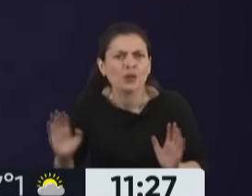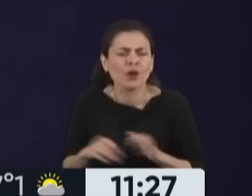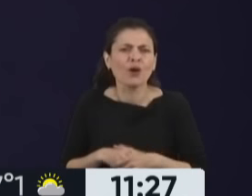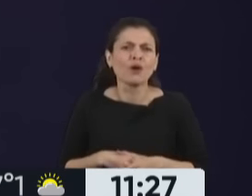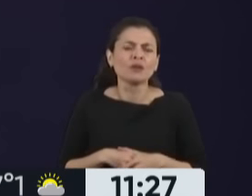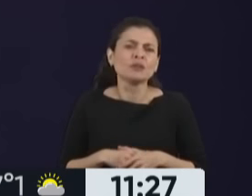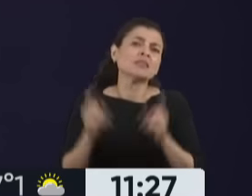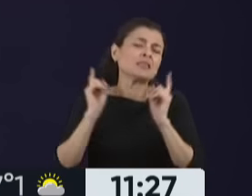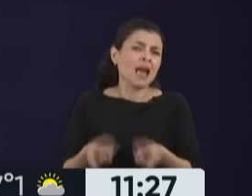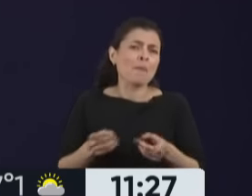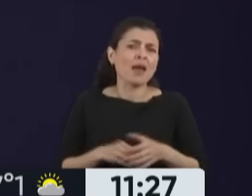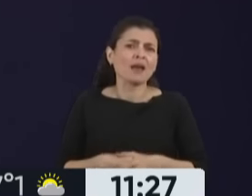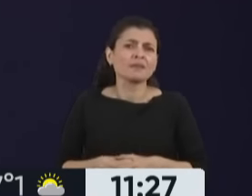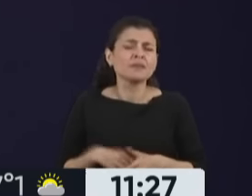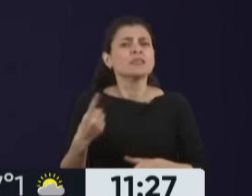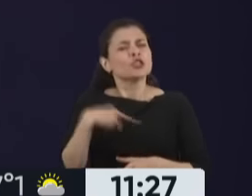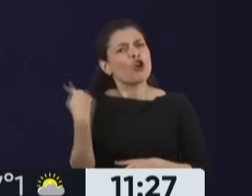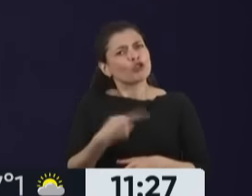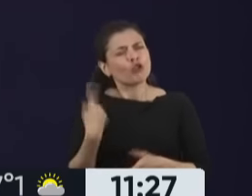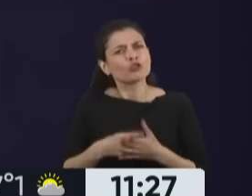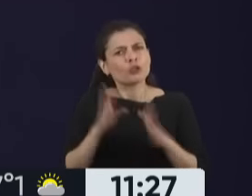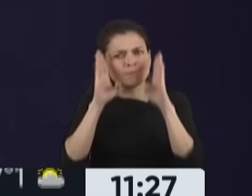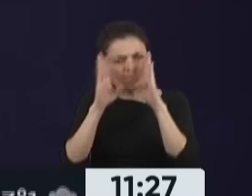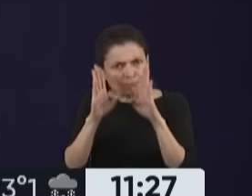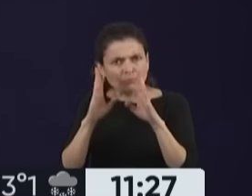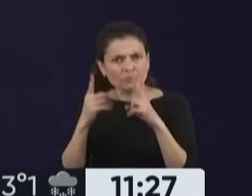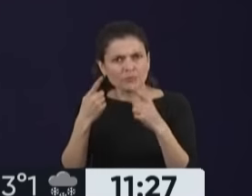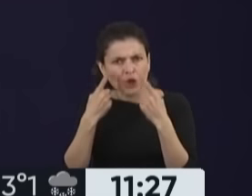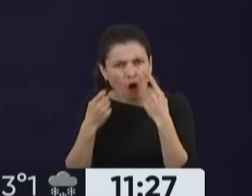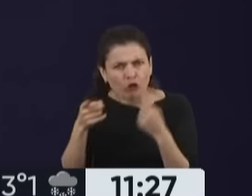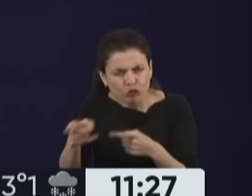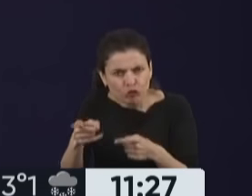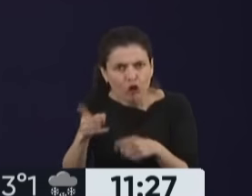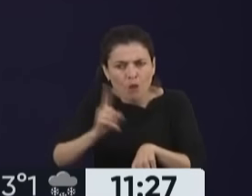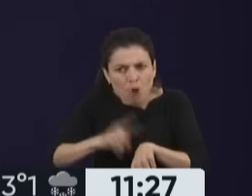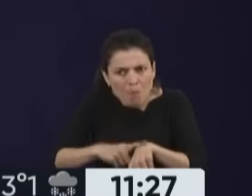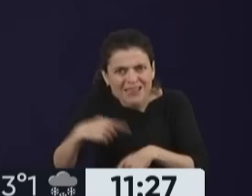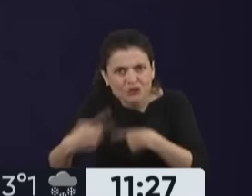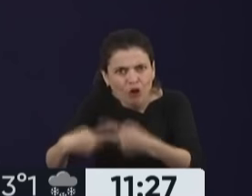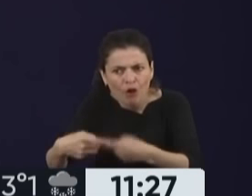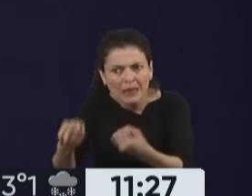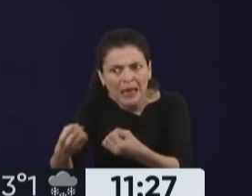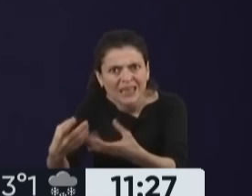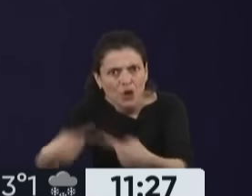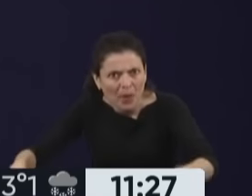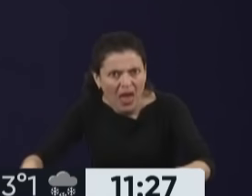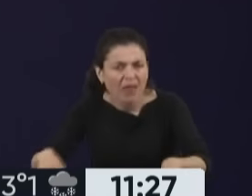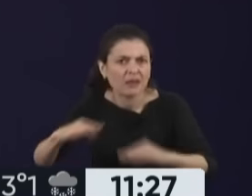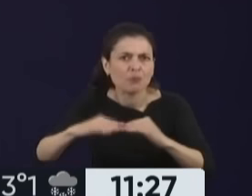además también estamos siguiendo la situación en el hora a hora, ¿no? Como le decimos nosotros,